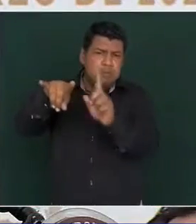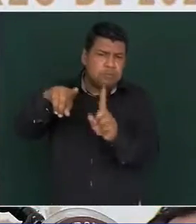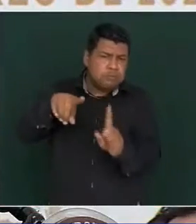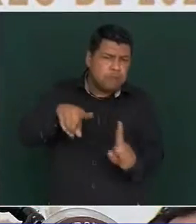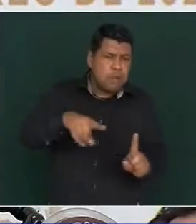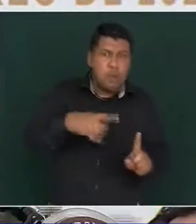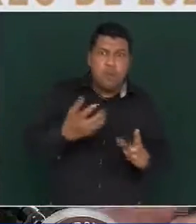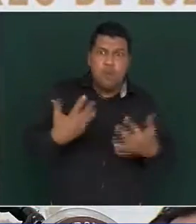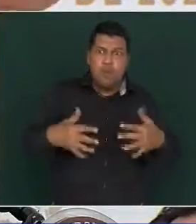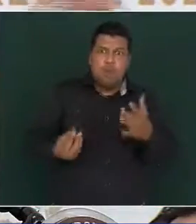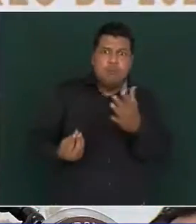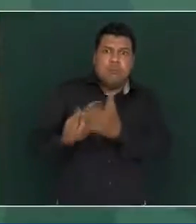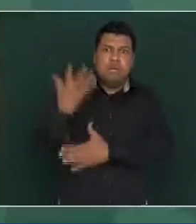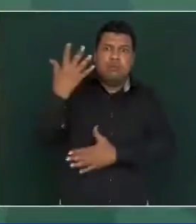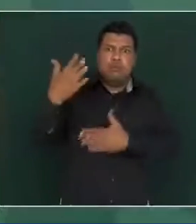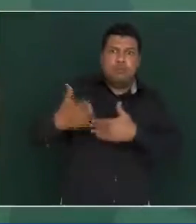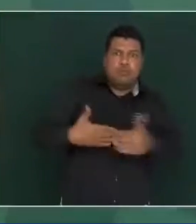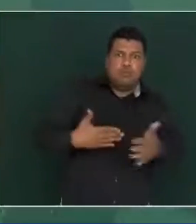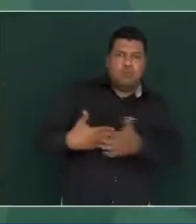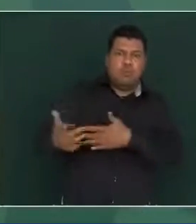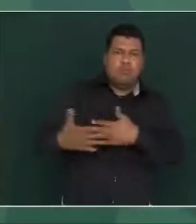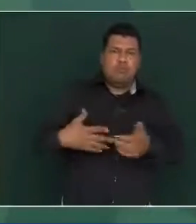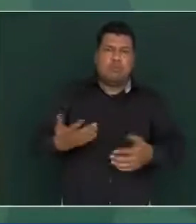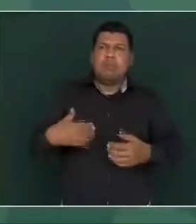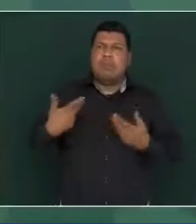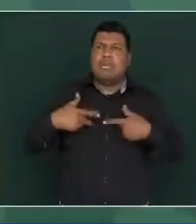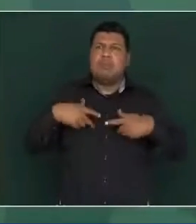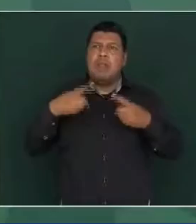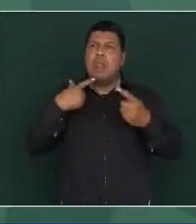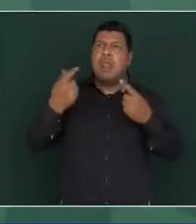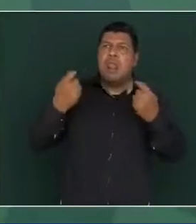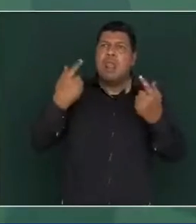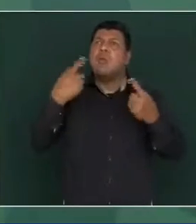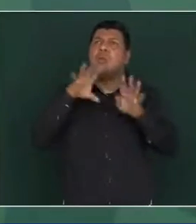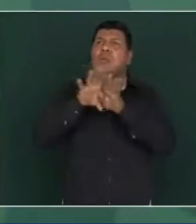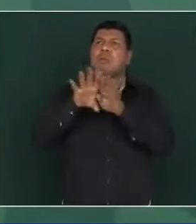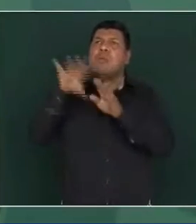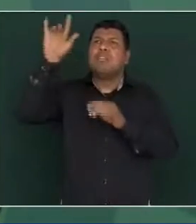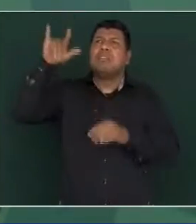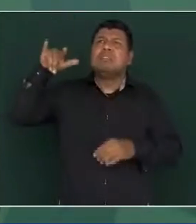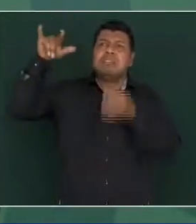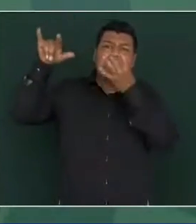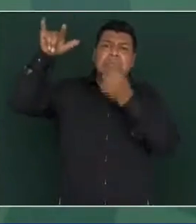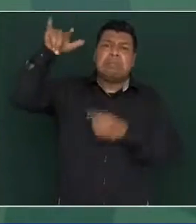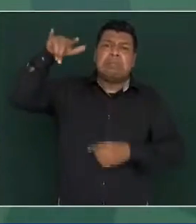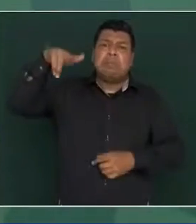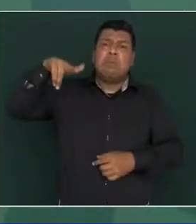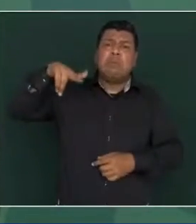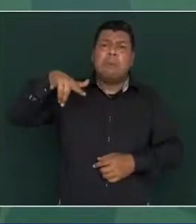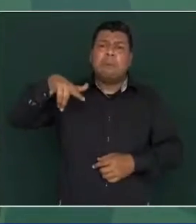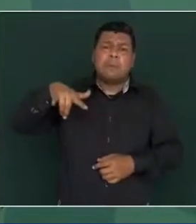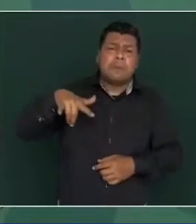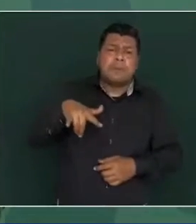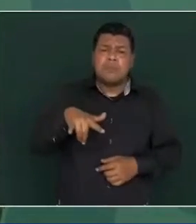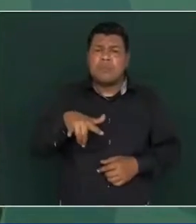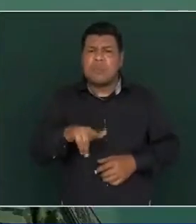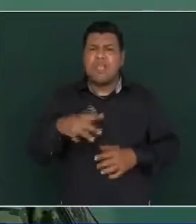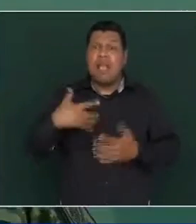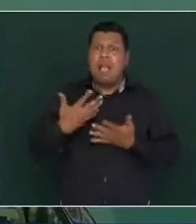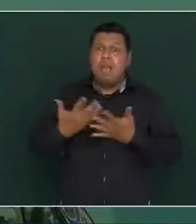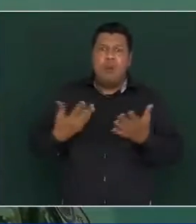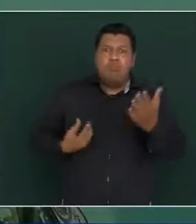país. Siempre hay una persona que va dirigiendo el avión y que va acercándolo a su posición. En el aeropuerto